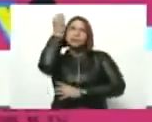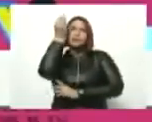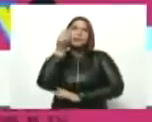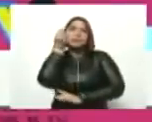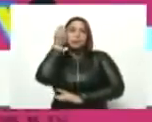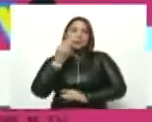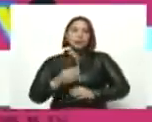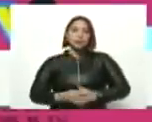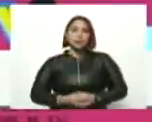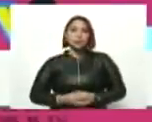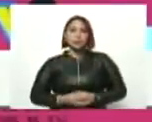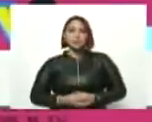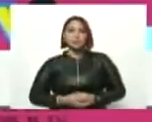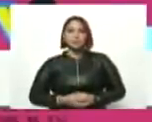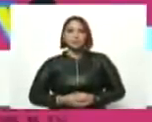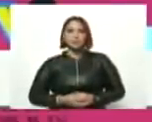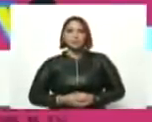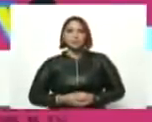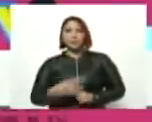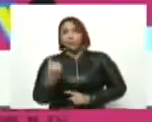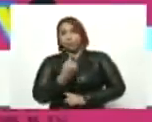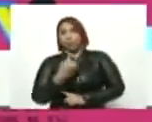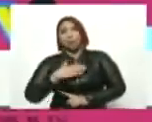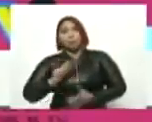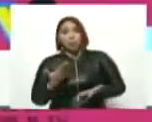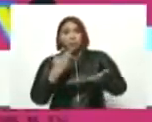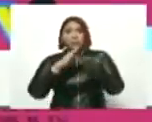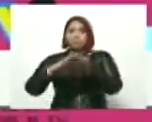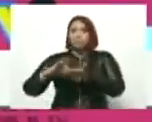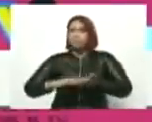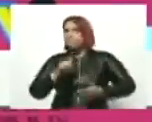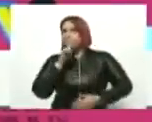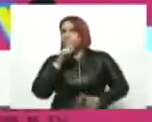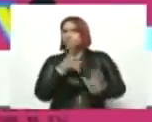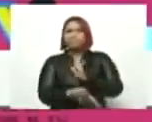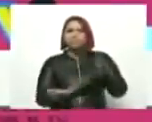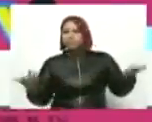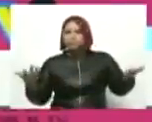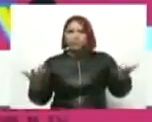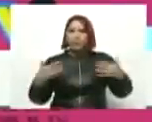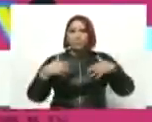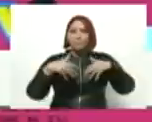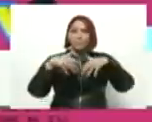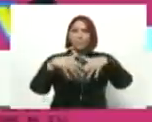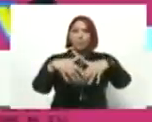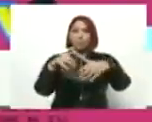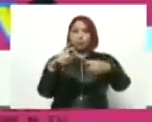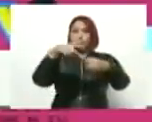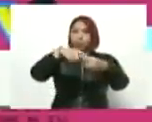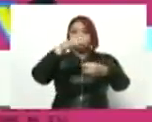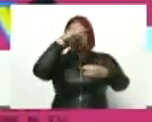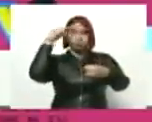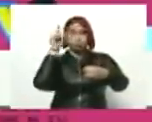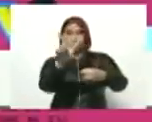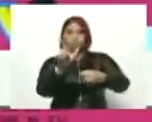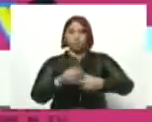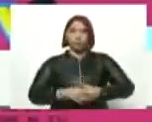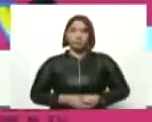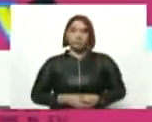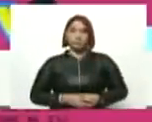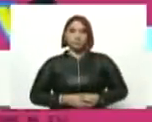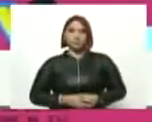nos surgen inquietudes que los únicos que pueden resolverlo son los militantes y las militantes del Partido Socialista Unido de